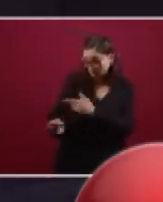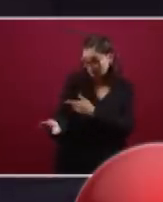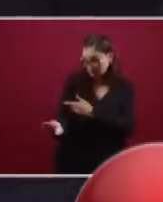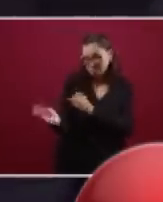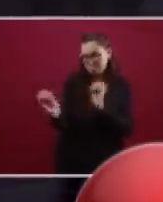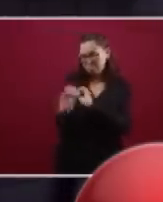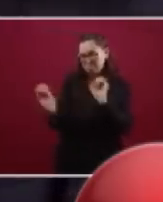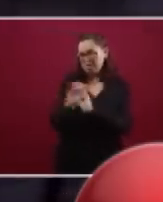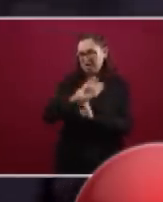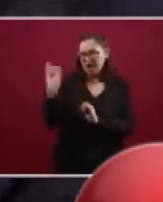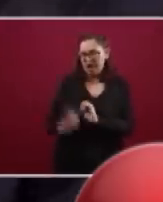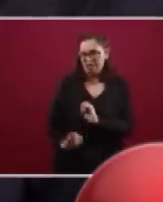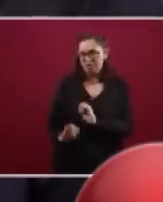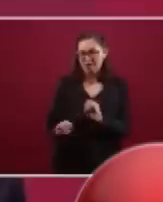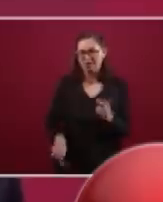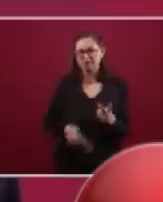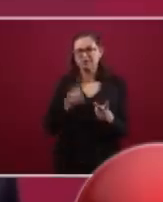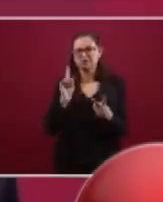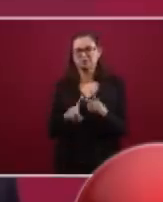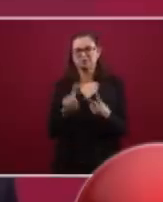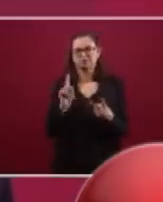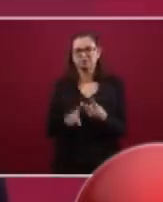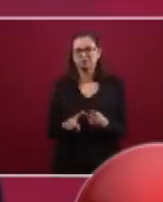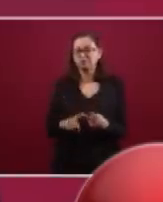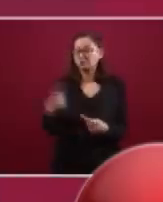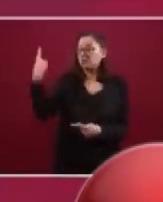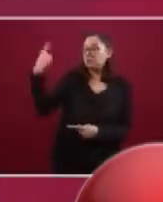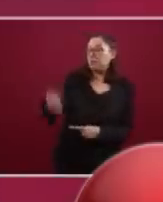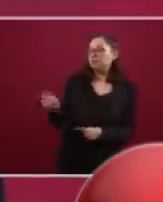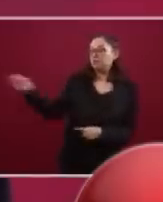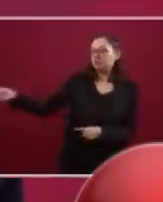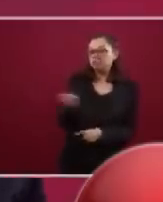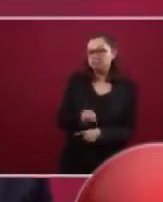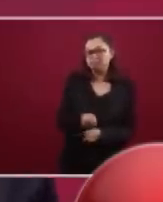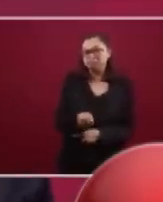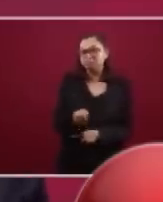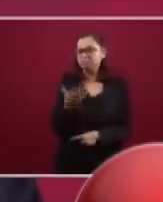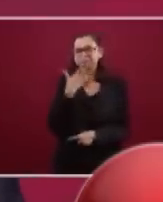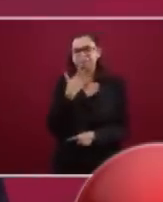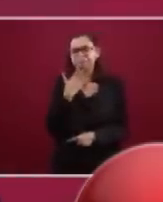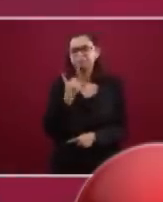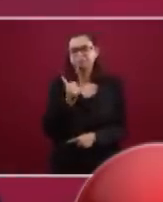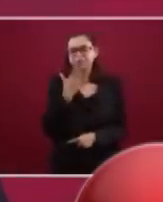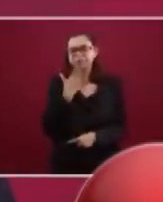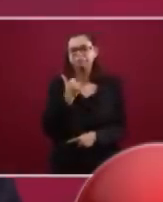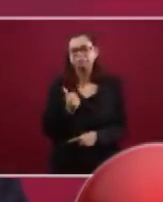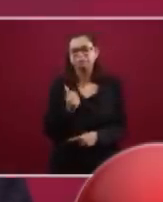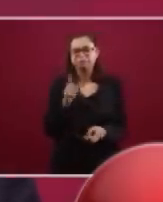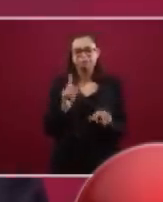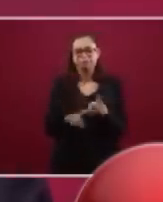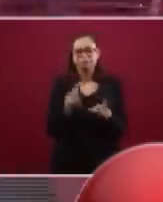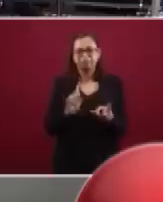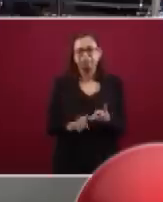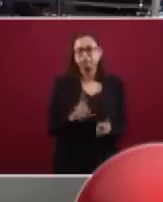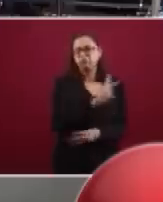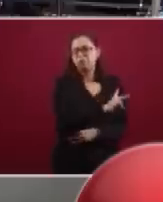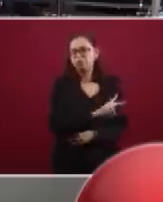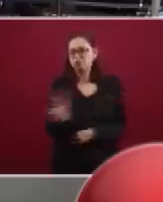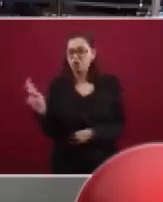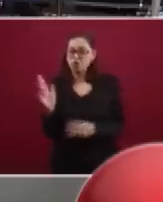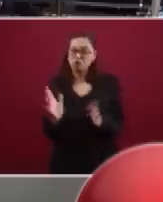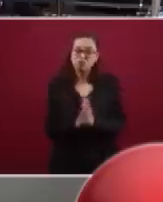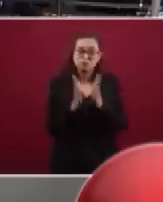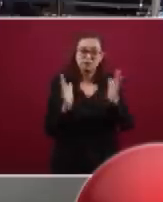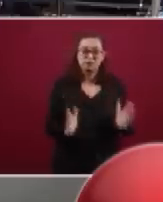o sea, no hay consigna. Segundo, hablan todos. ¿Trato